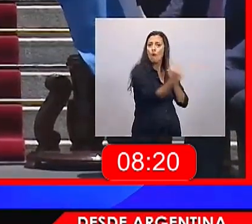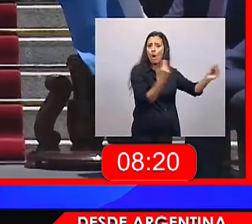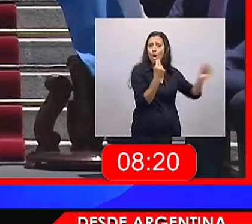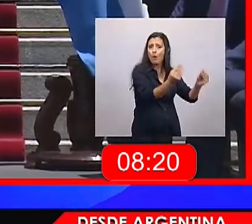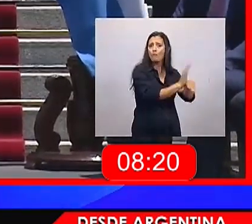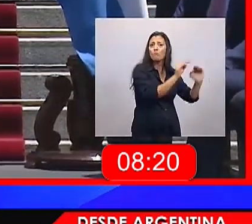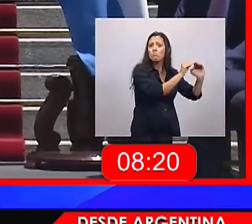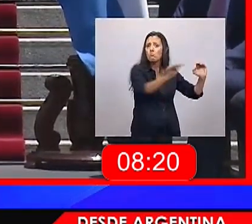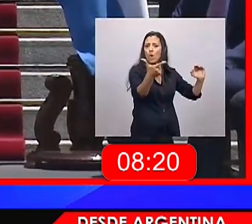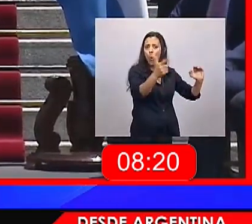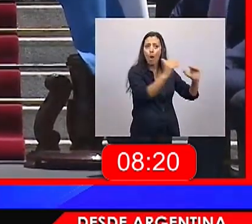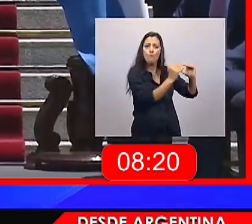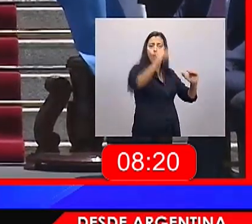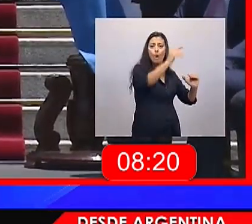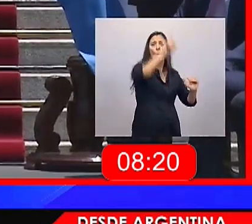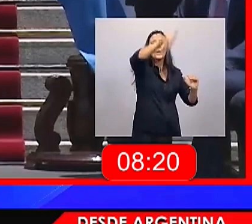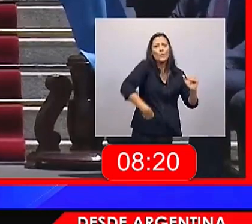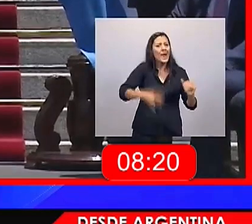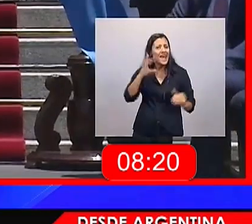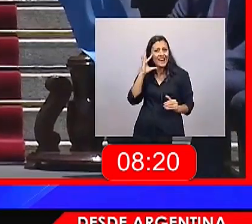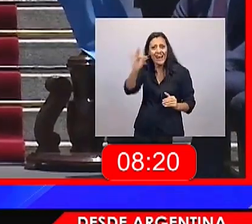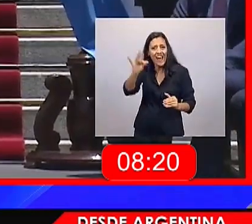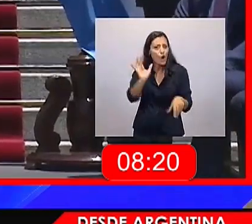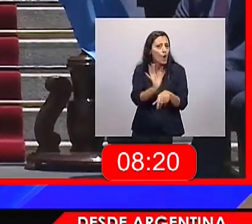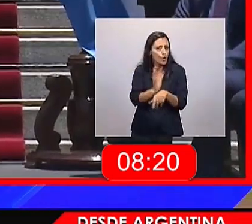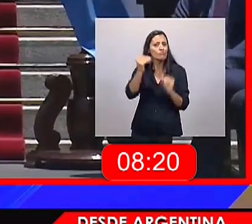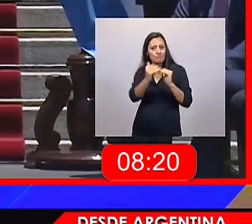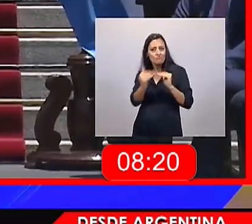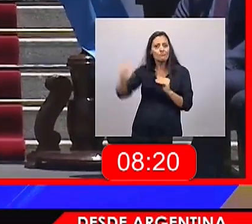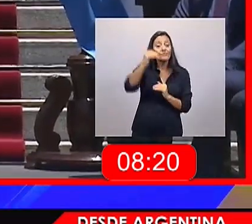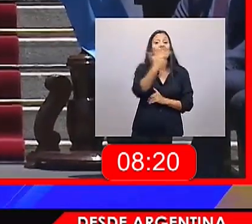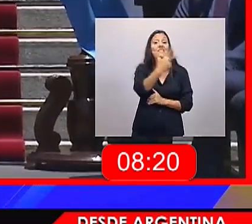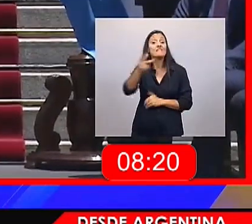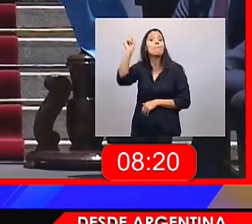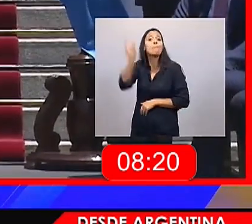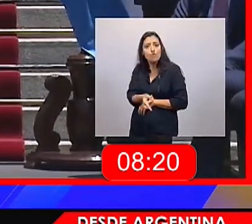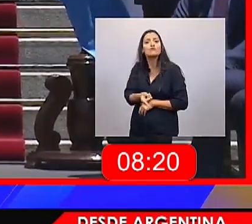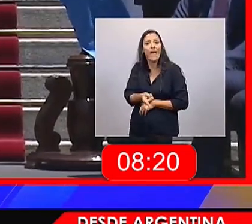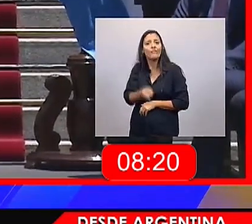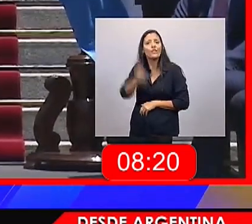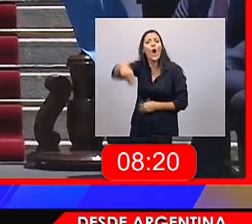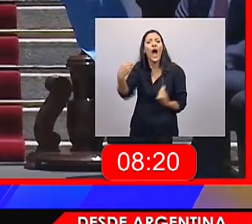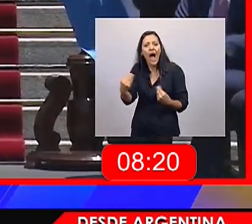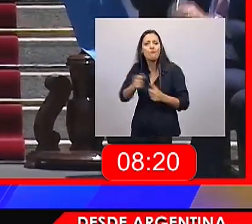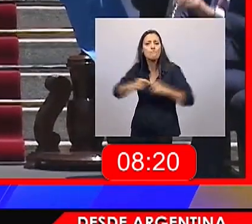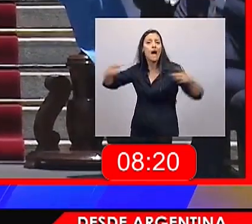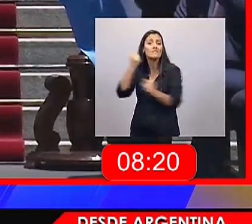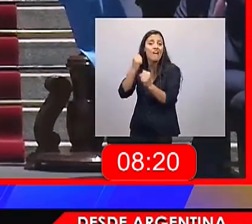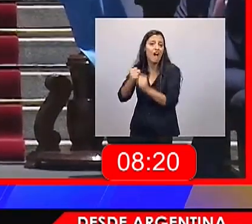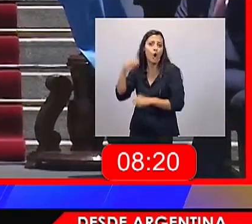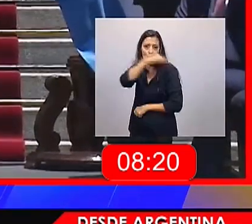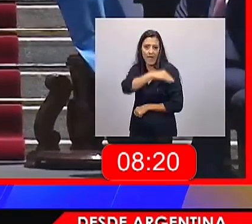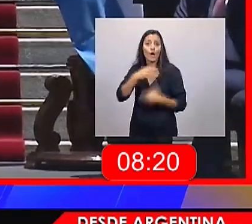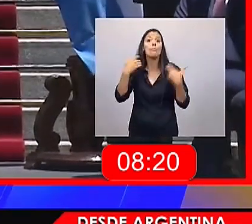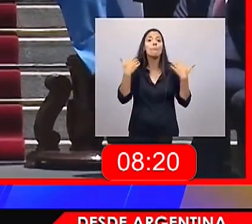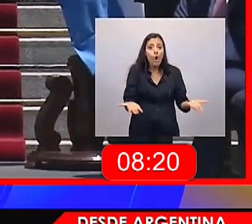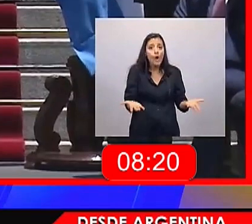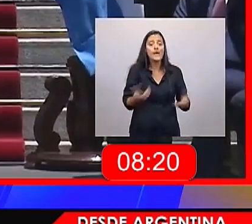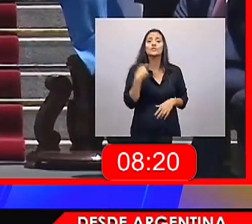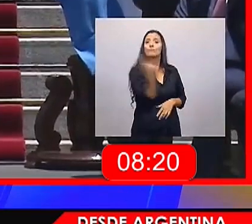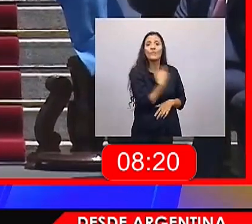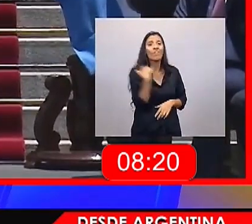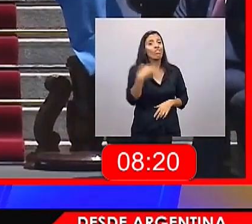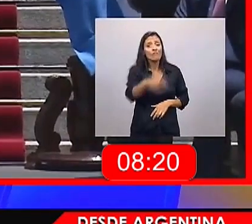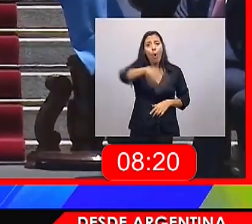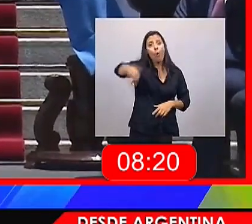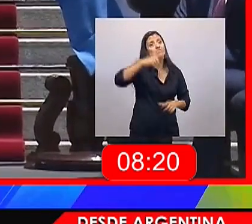bien su función, que sea pariente, no es un problema en sí mismo. Por supuesto, digamos, sería haría ruido, sobre todo en